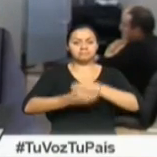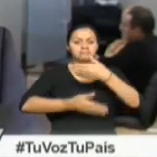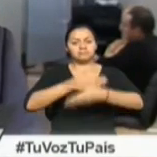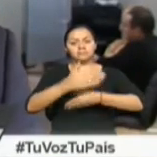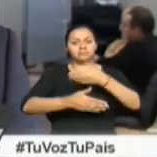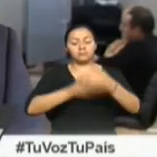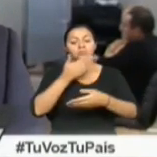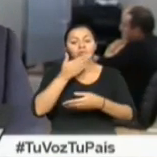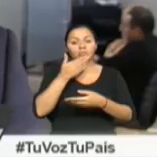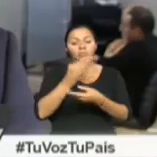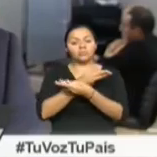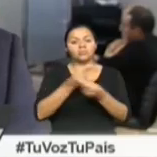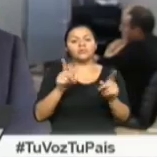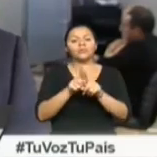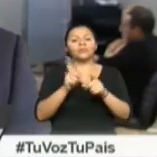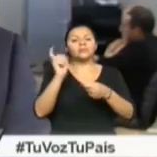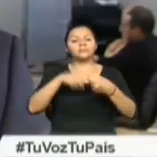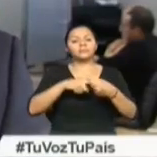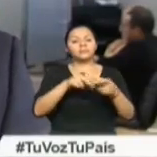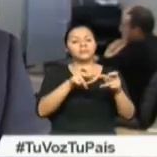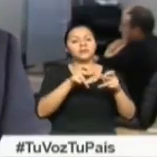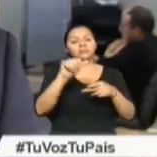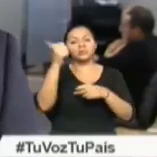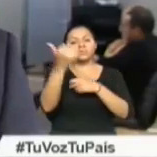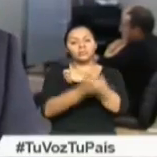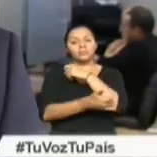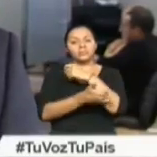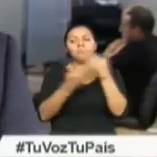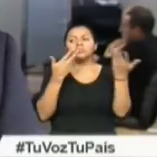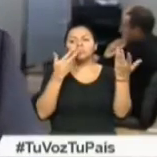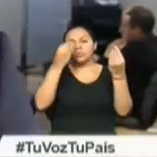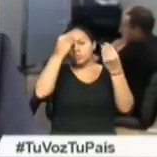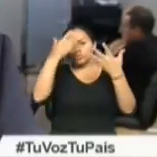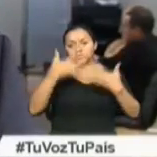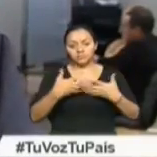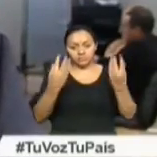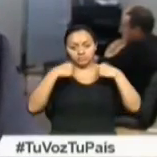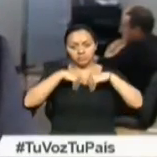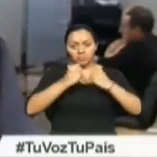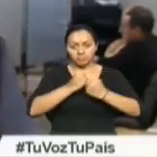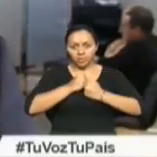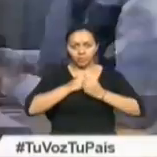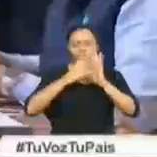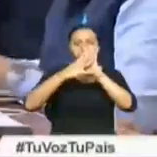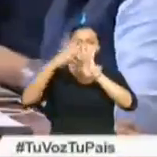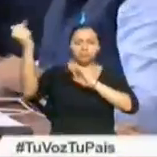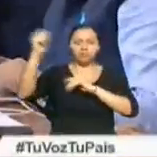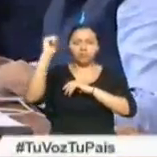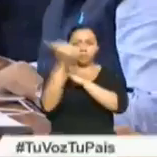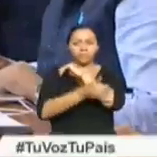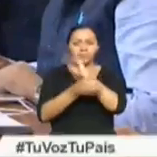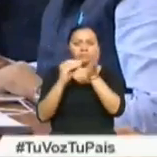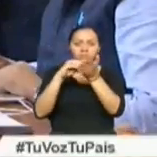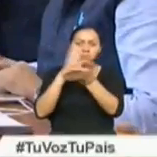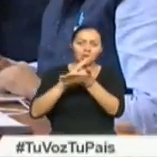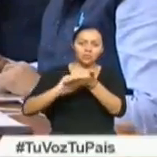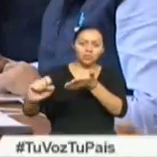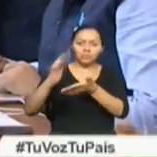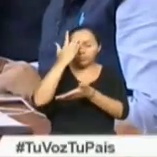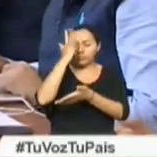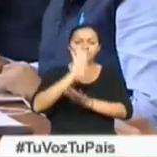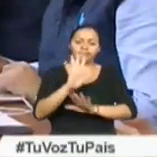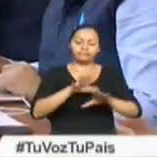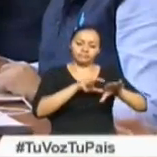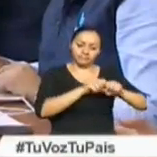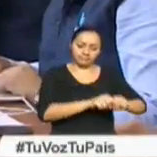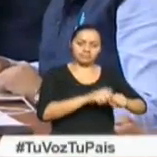para evitar que se otorguen patentes en otros países sobre conocimientos tradicionales de nuestros pueblos y nacionalidades. Al finalizar, el titular de la Comisión